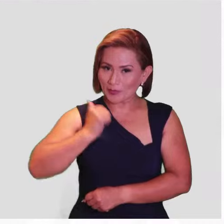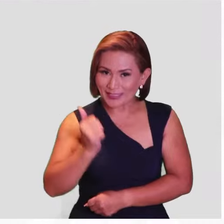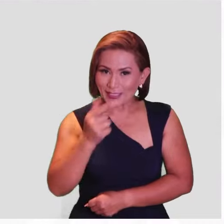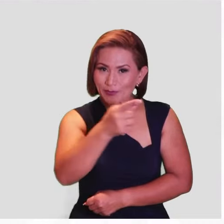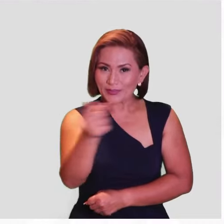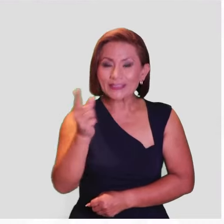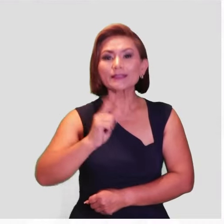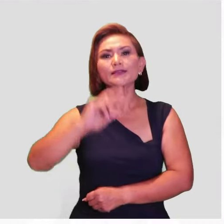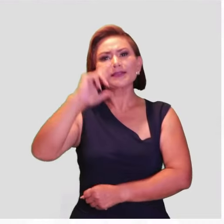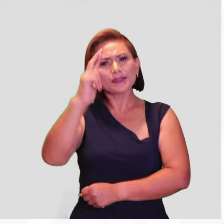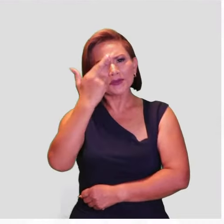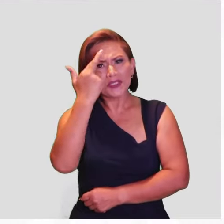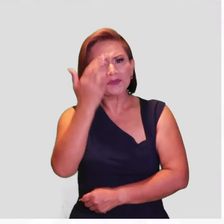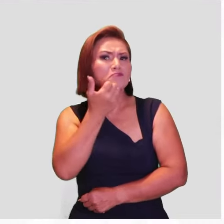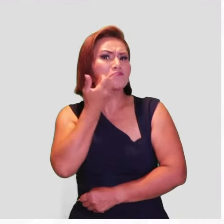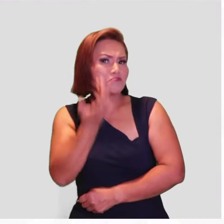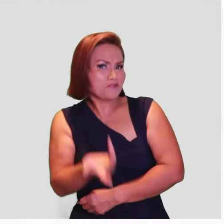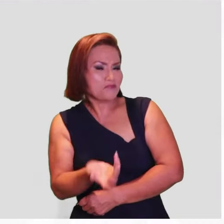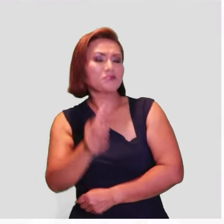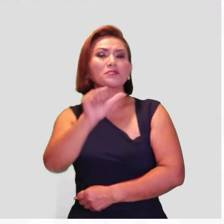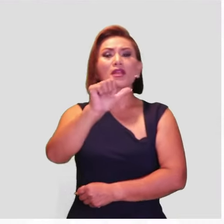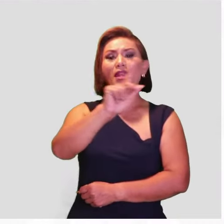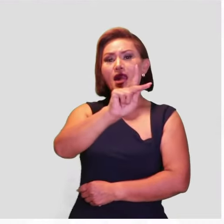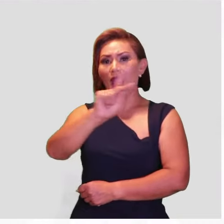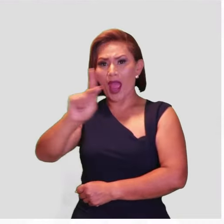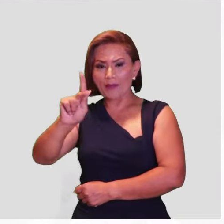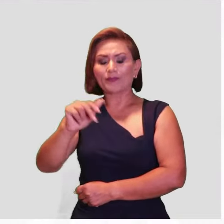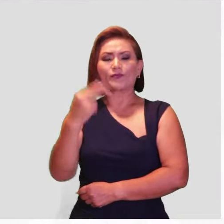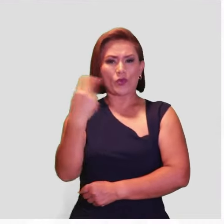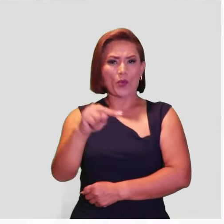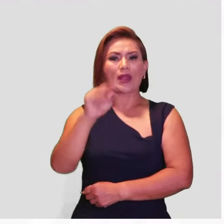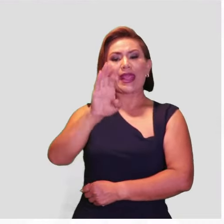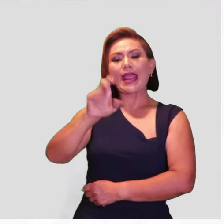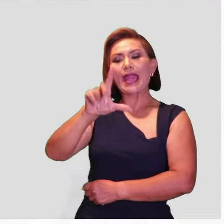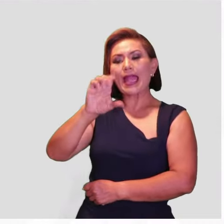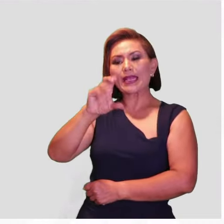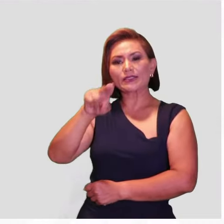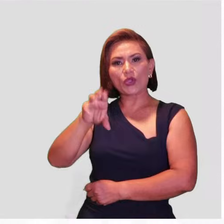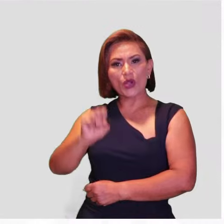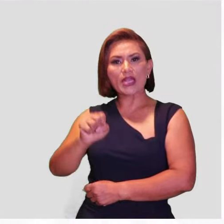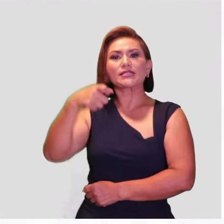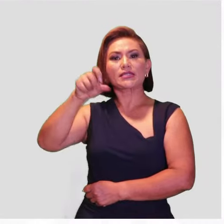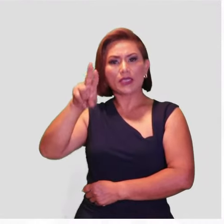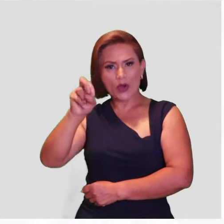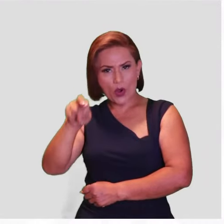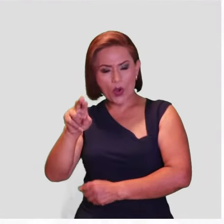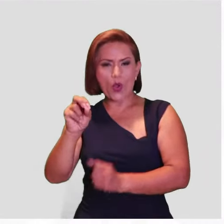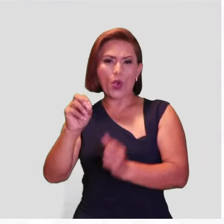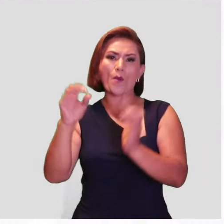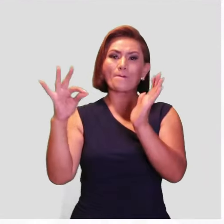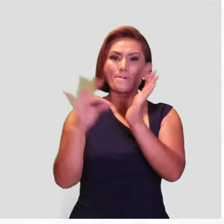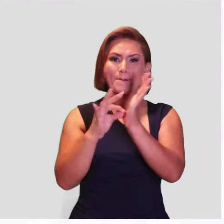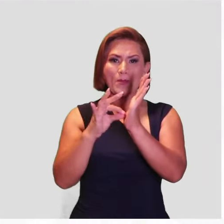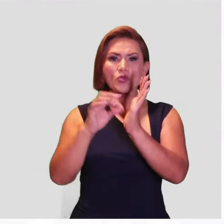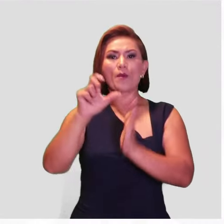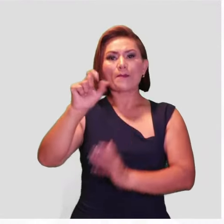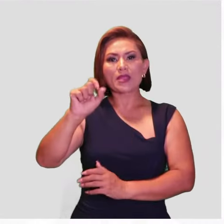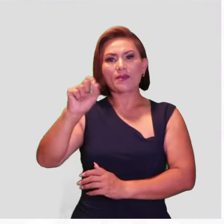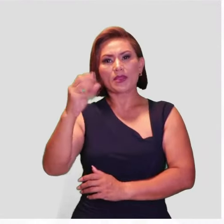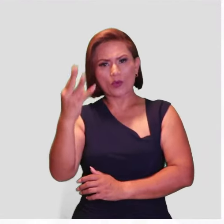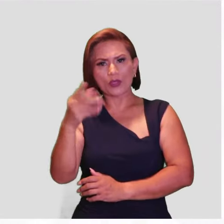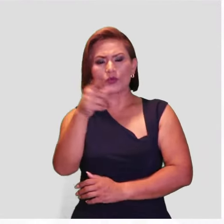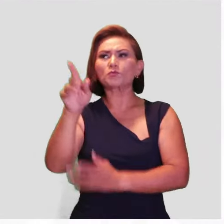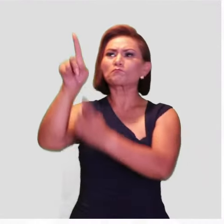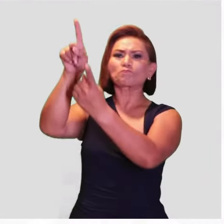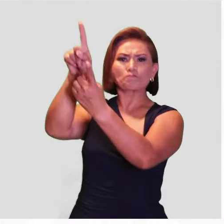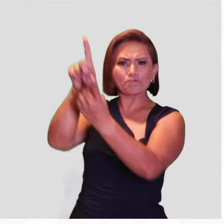pueden descargar sin costo alguno la aplicación Elecciones CRO 2024. Y a través de esta aplicación puedes conocer todos los